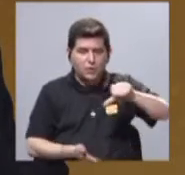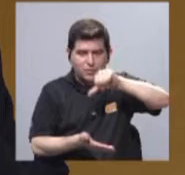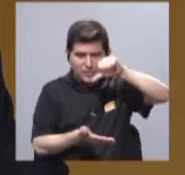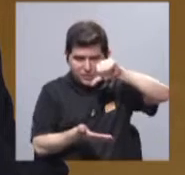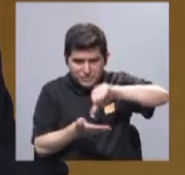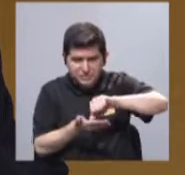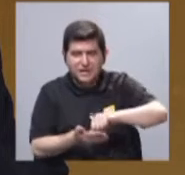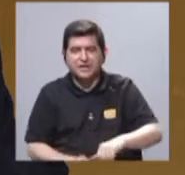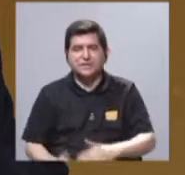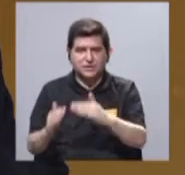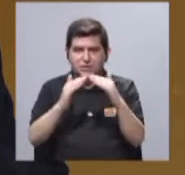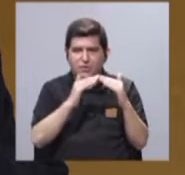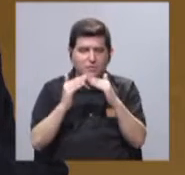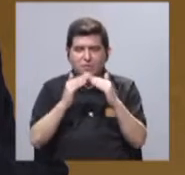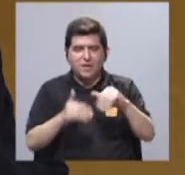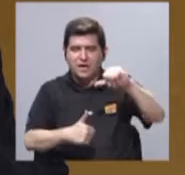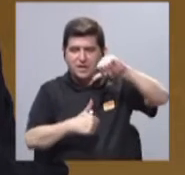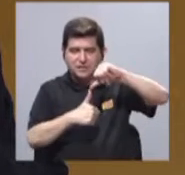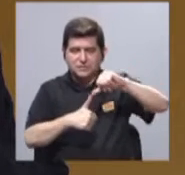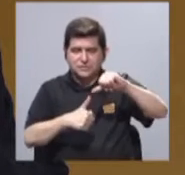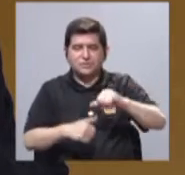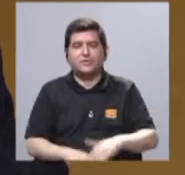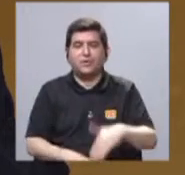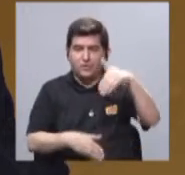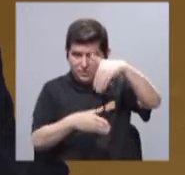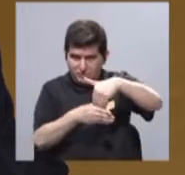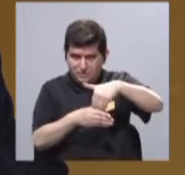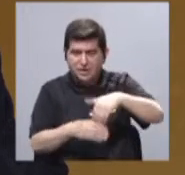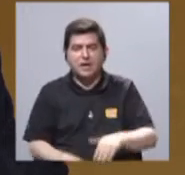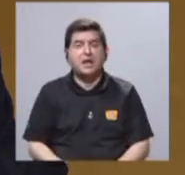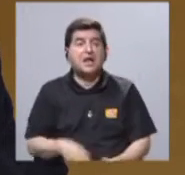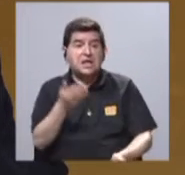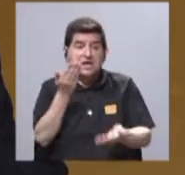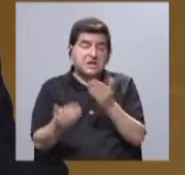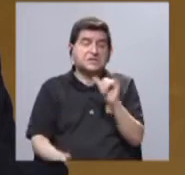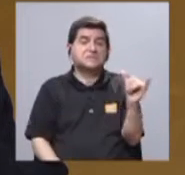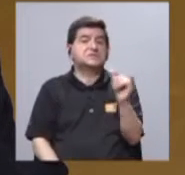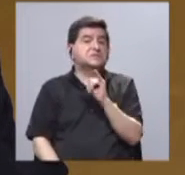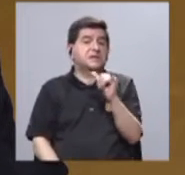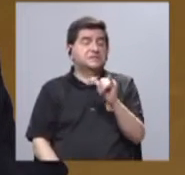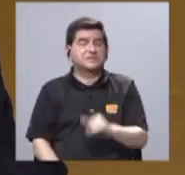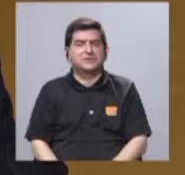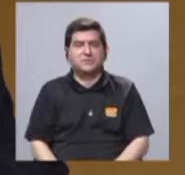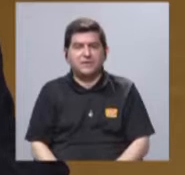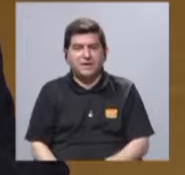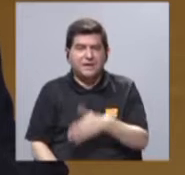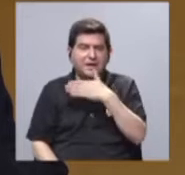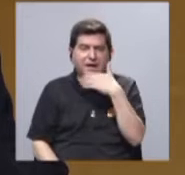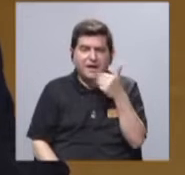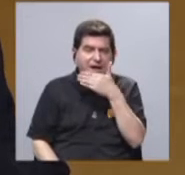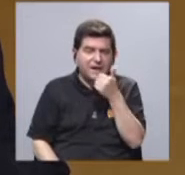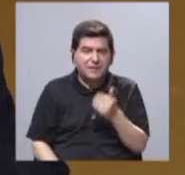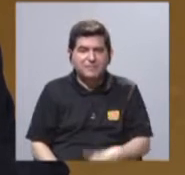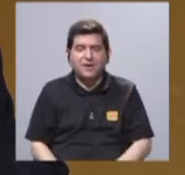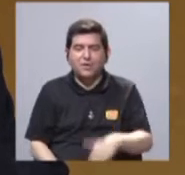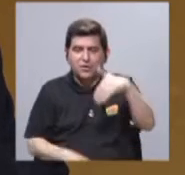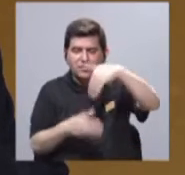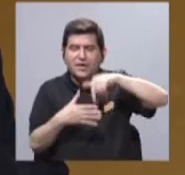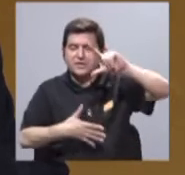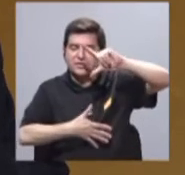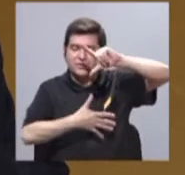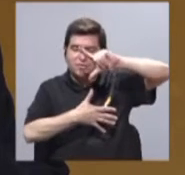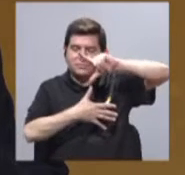es el de debe no sólo es el mejor centro en temas de población de centroamérica